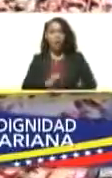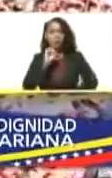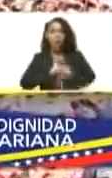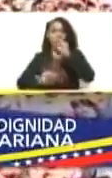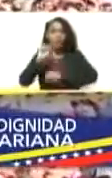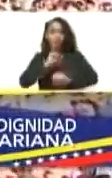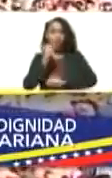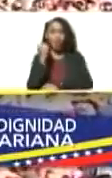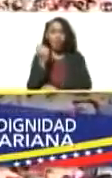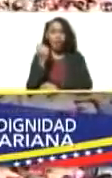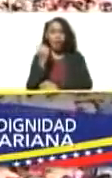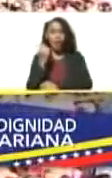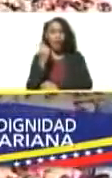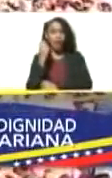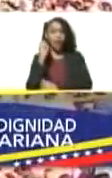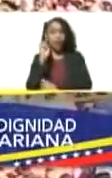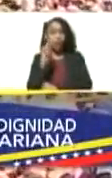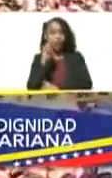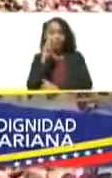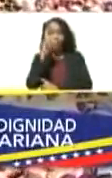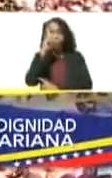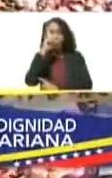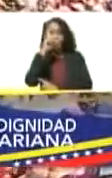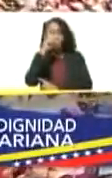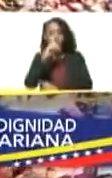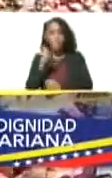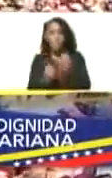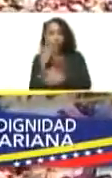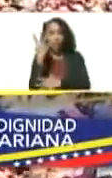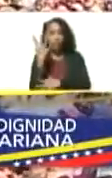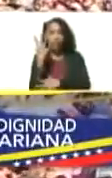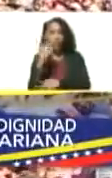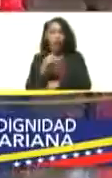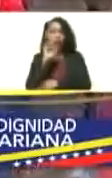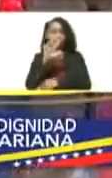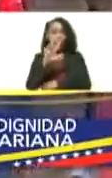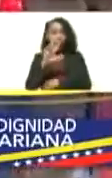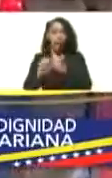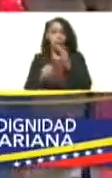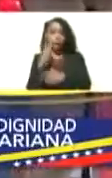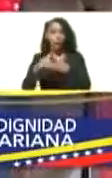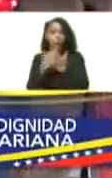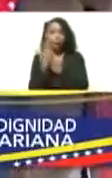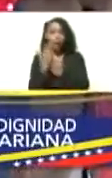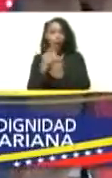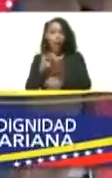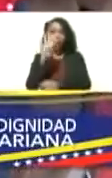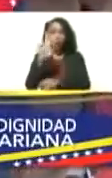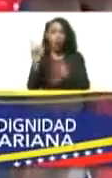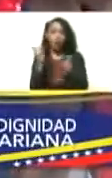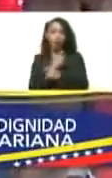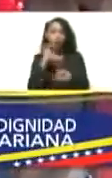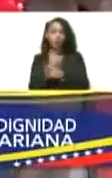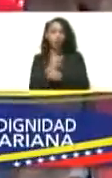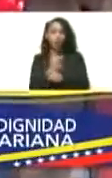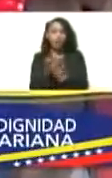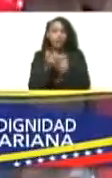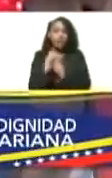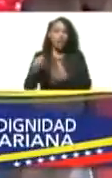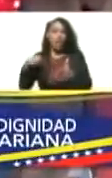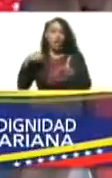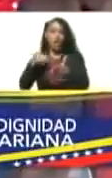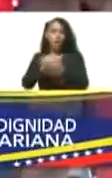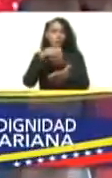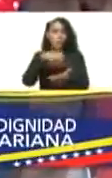usted el 2 de mayo, el 3 de mayo en la madrugada, lo defendió usted el 4 de agosto en el intento de